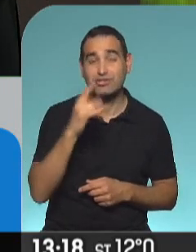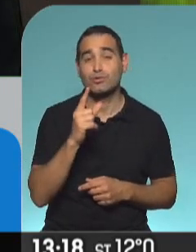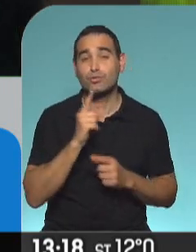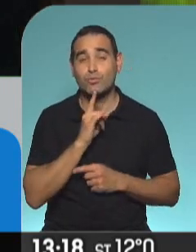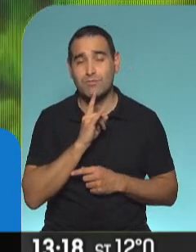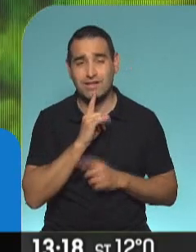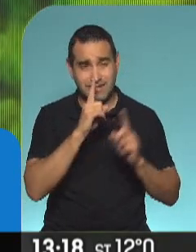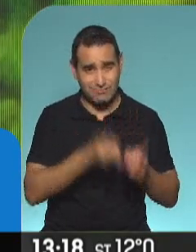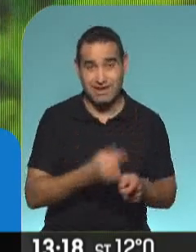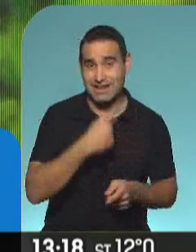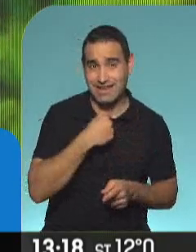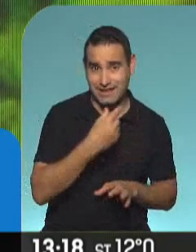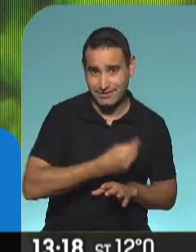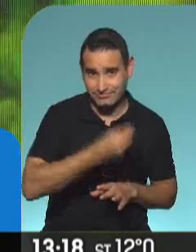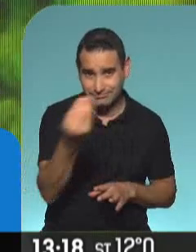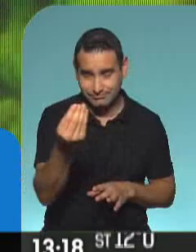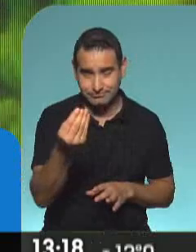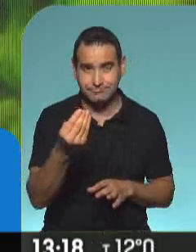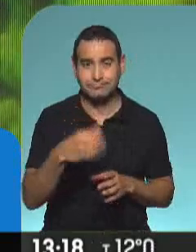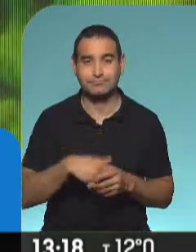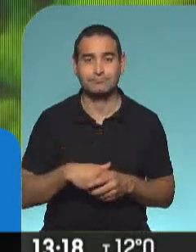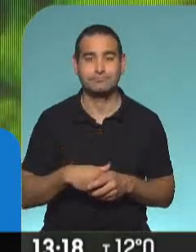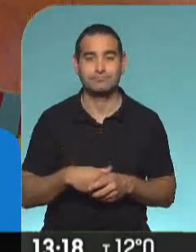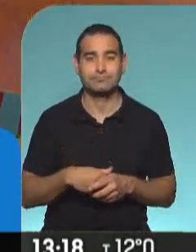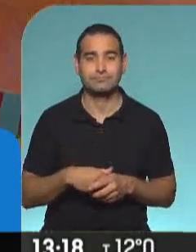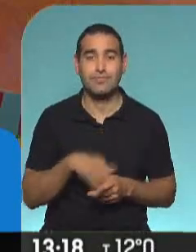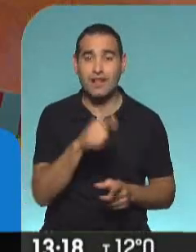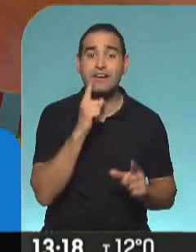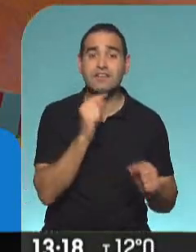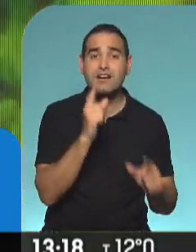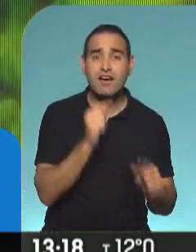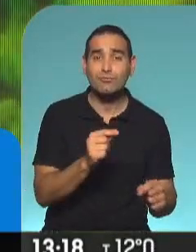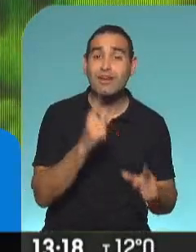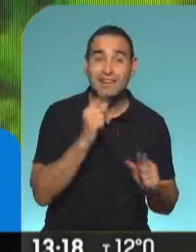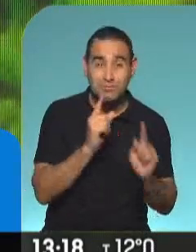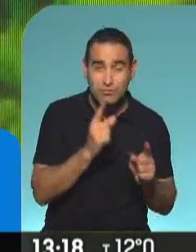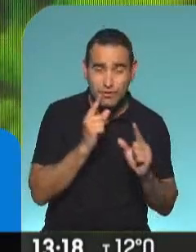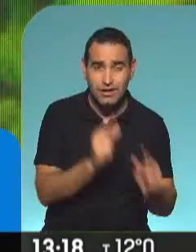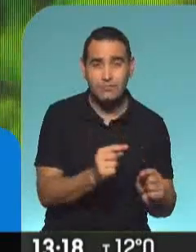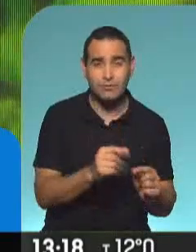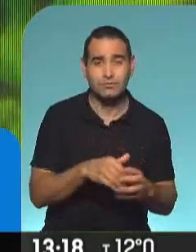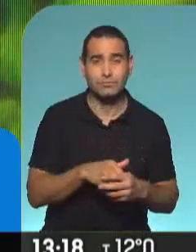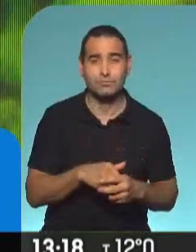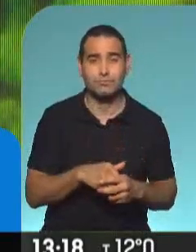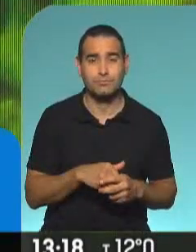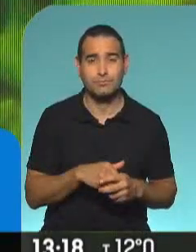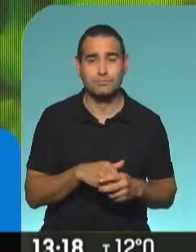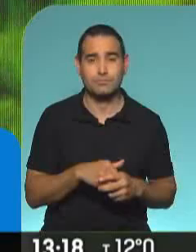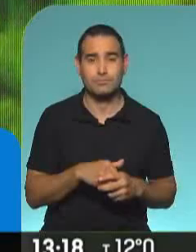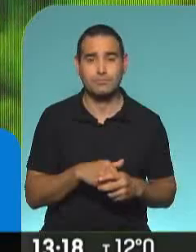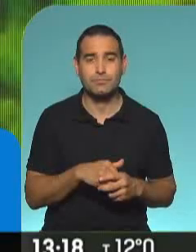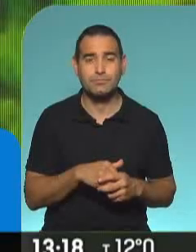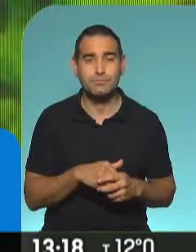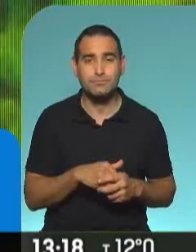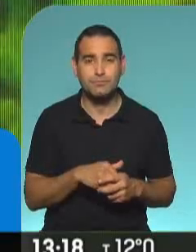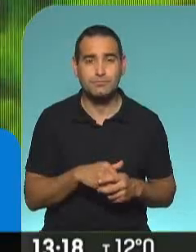paso, presentó o se presentó ante el TAS este reclamo. Y este reclamo mismo, con lo del sentido común y con esto